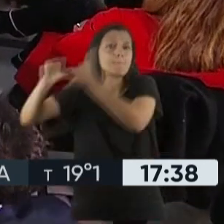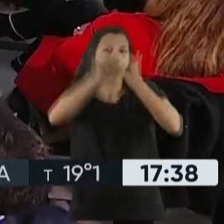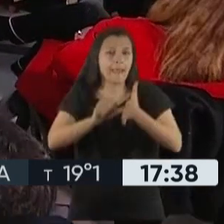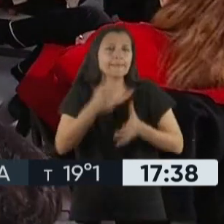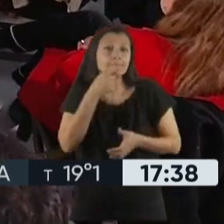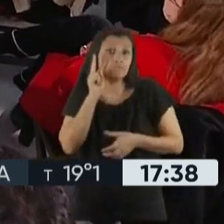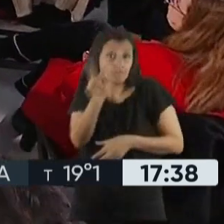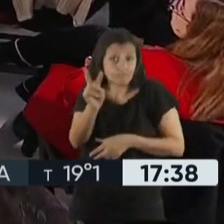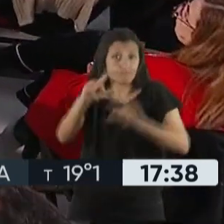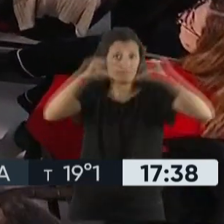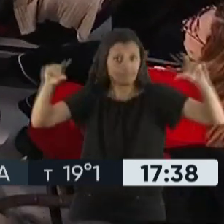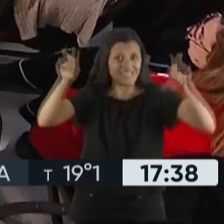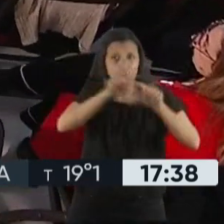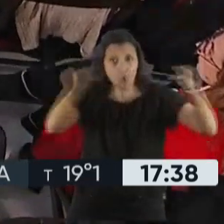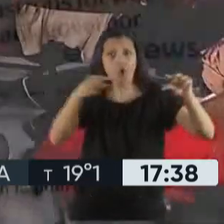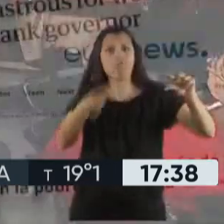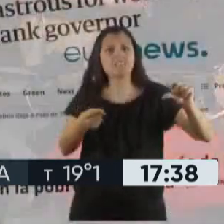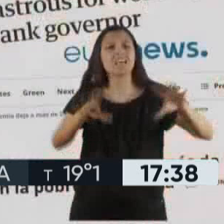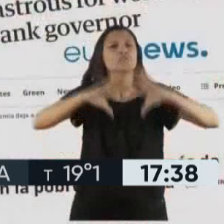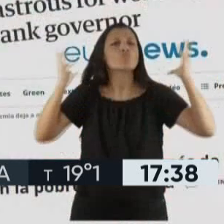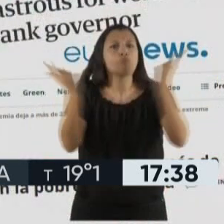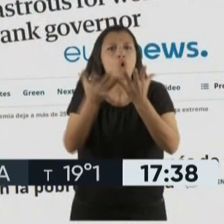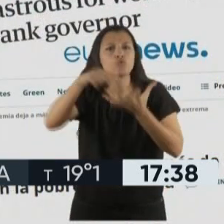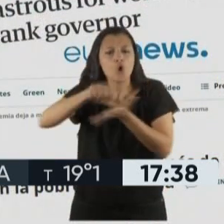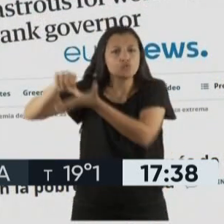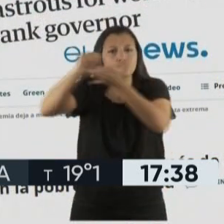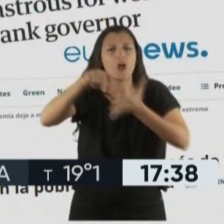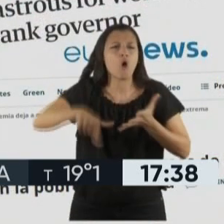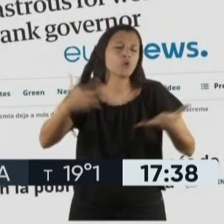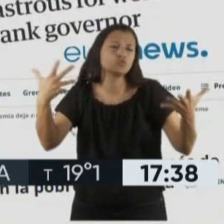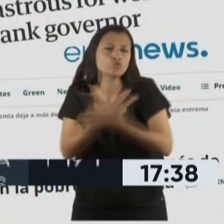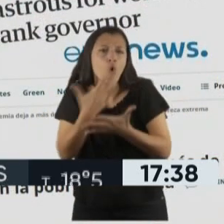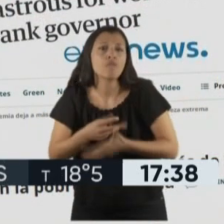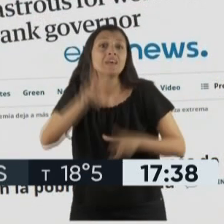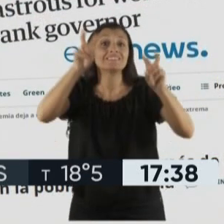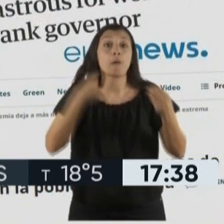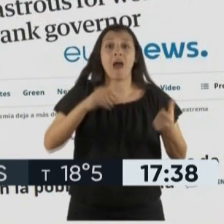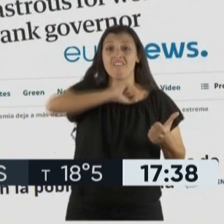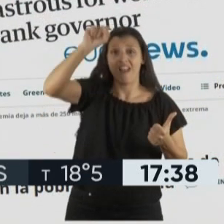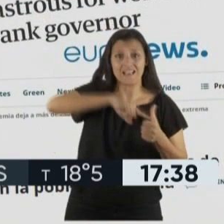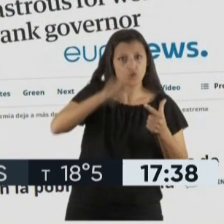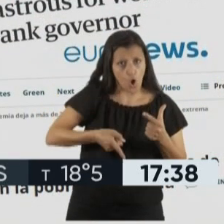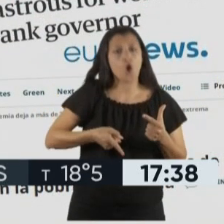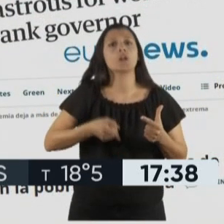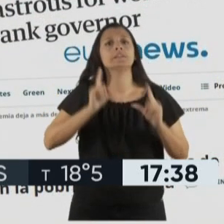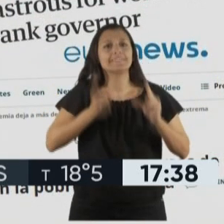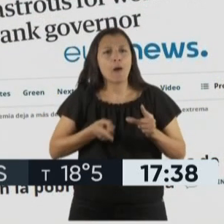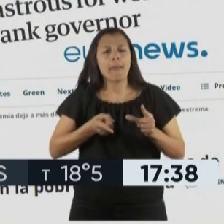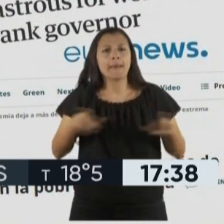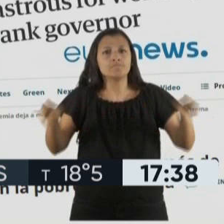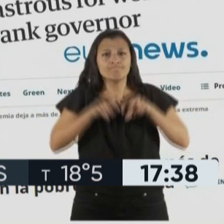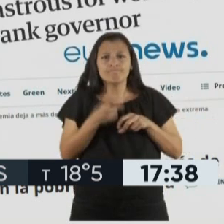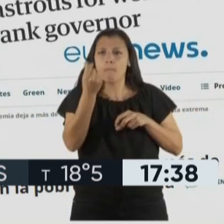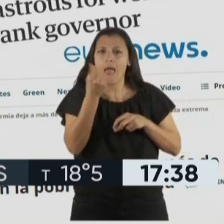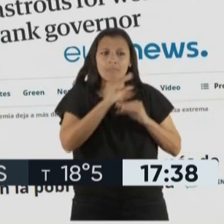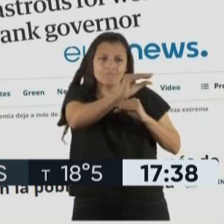la pantalla, todo el mundo hoy está lidiando con un problema de inflación, con un problema de distribución de los